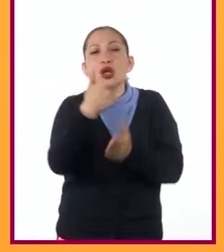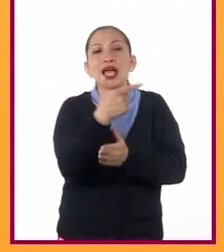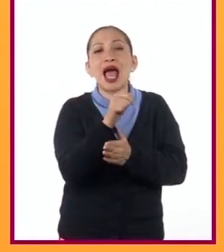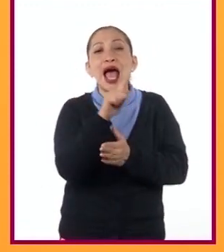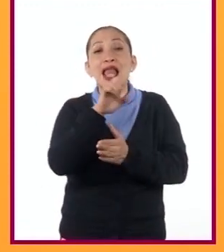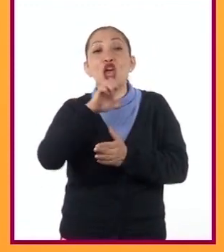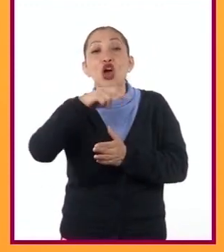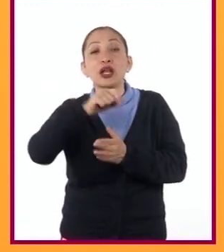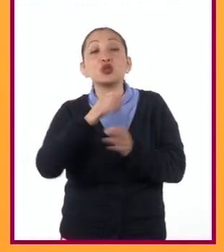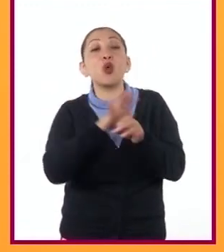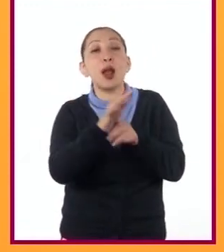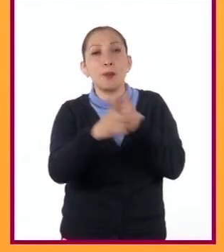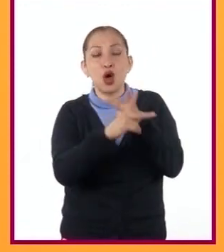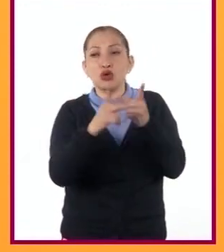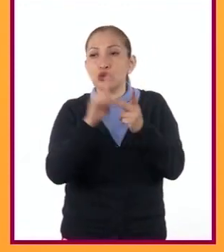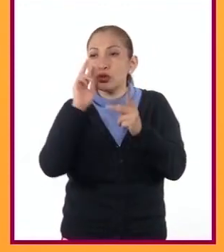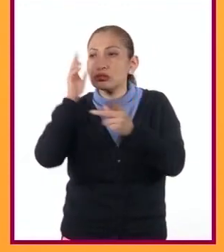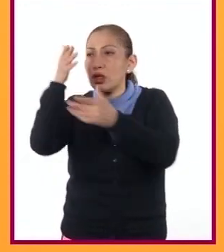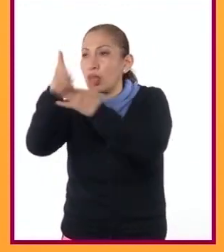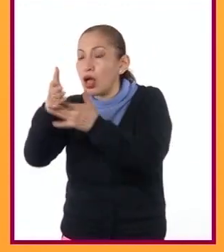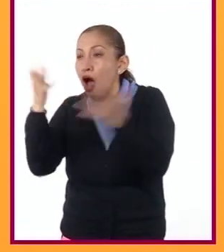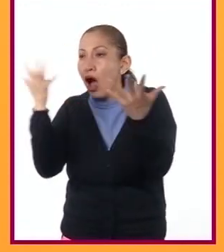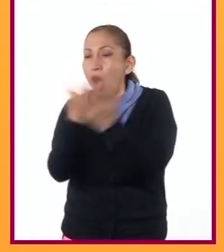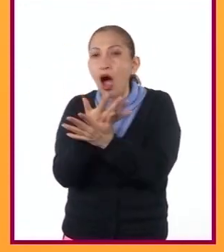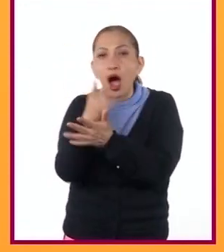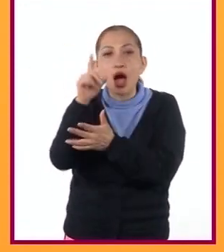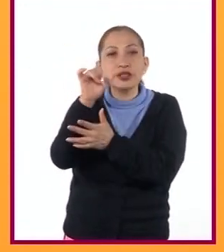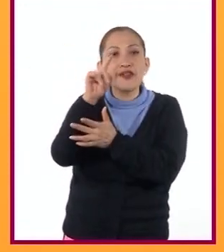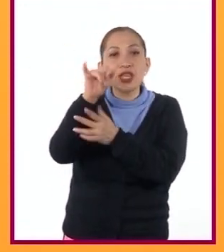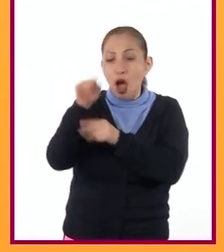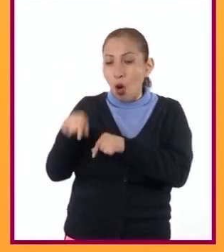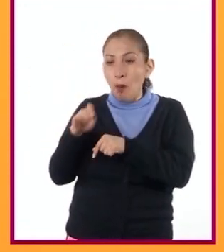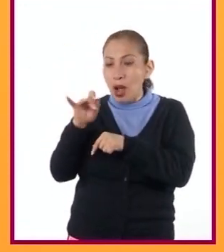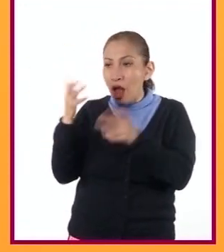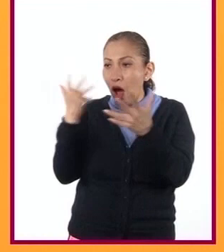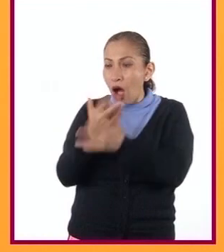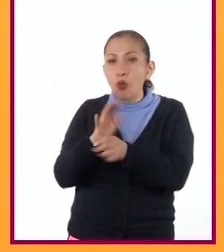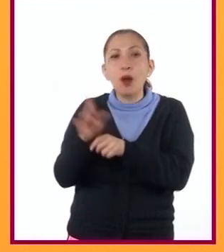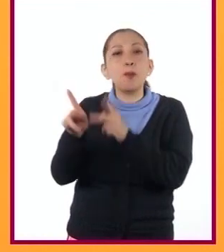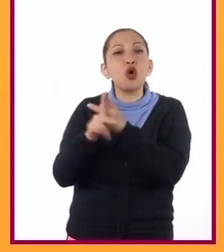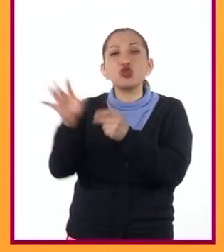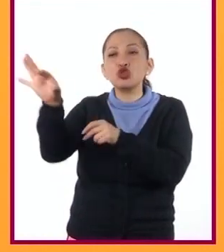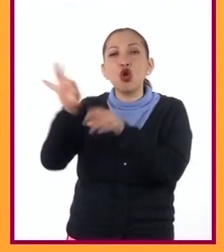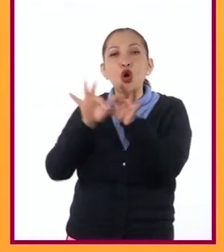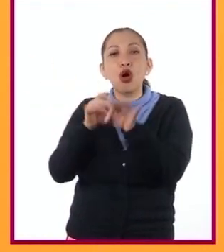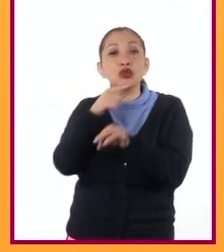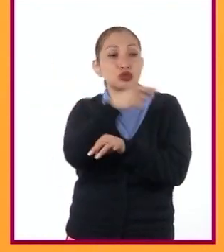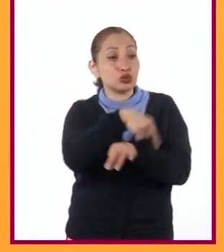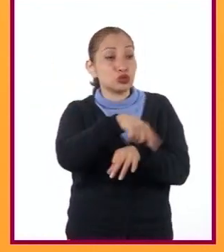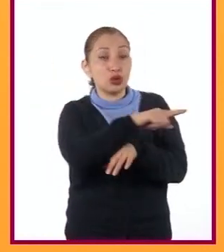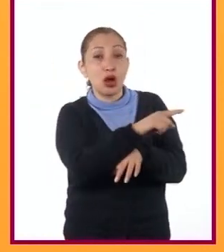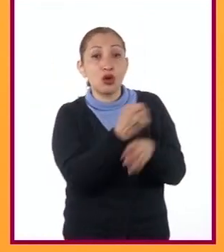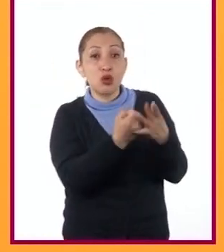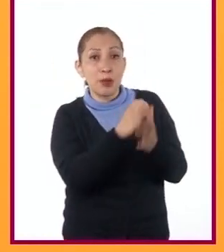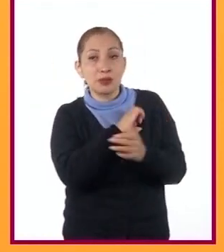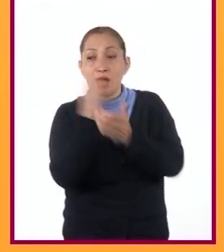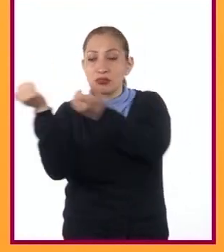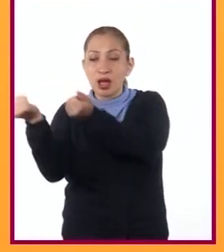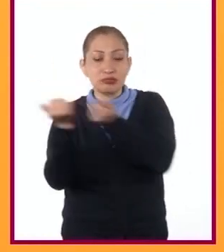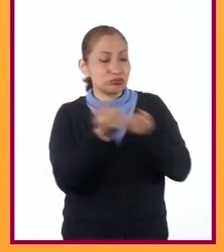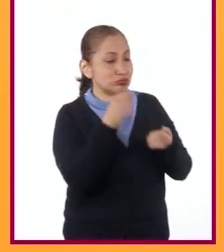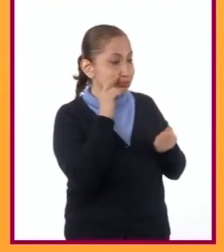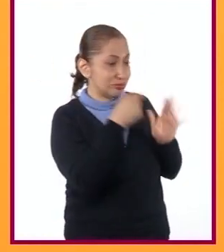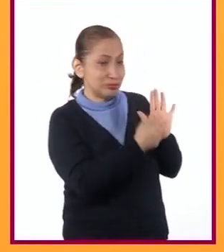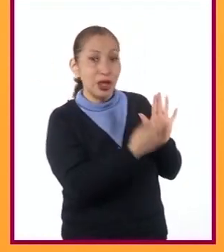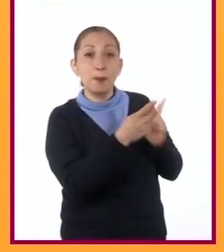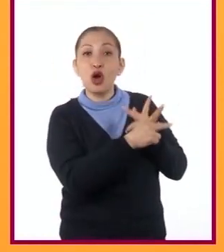¿Qué productos los sorprenderían más en Sevilla y en Manila? ¿Cuál sería la reacción de los novohispanos al ver